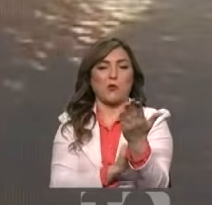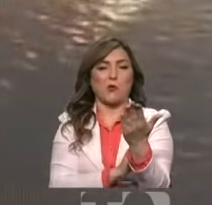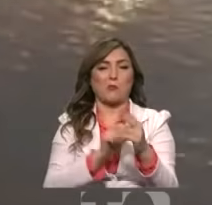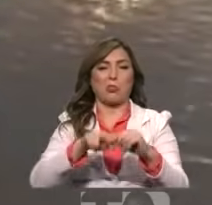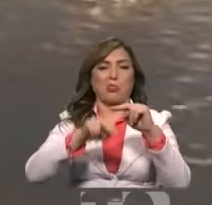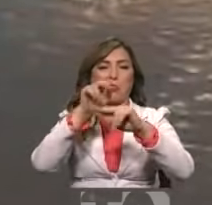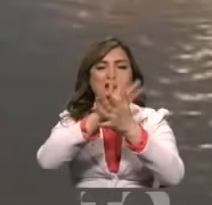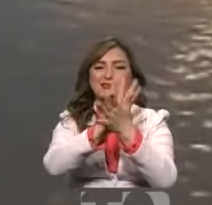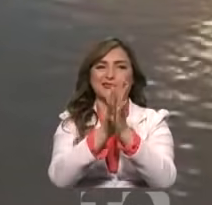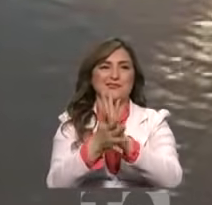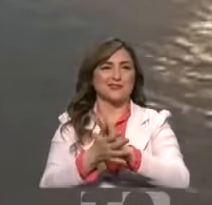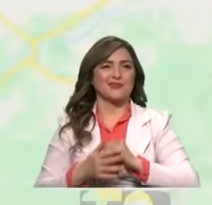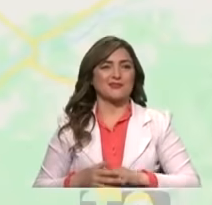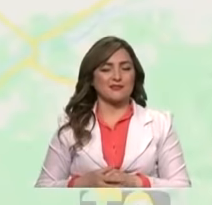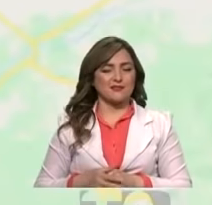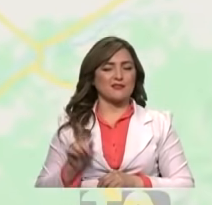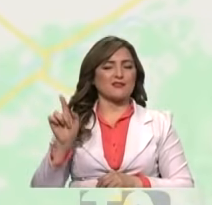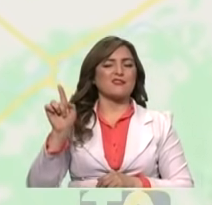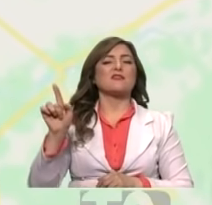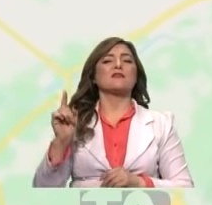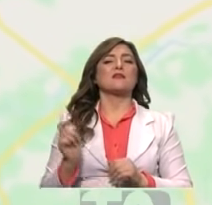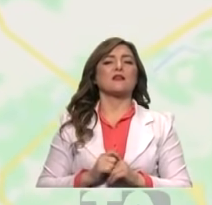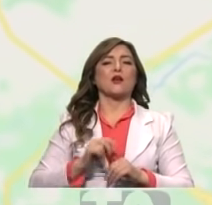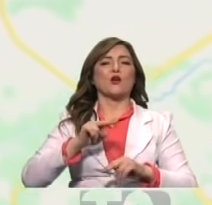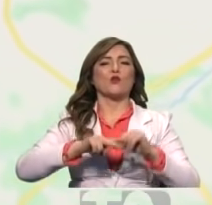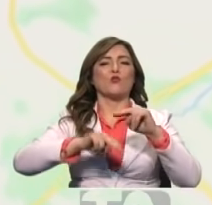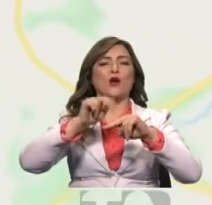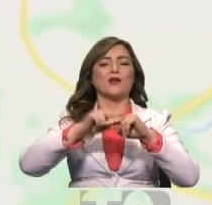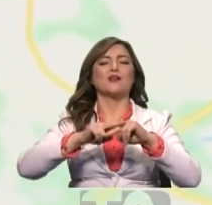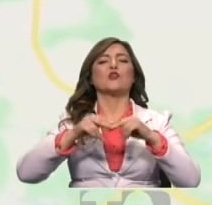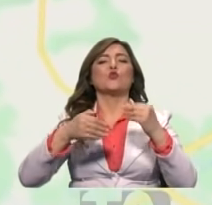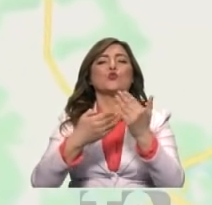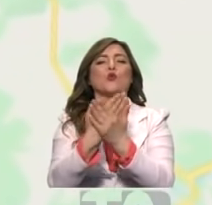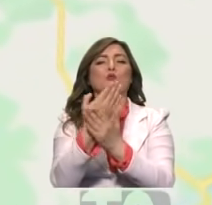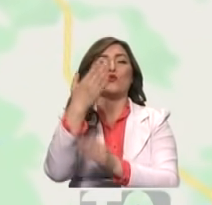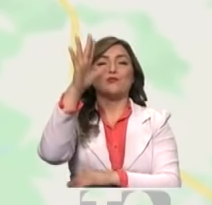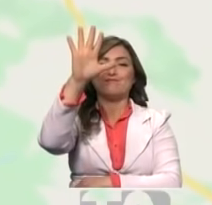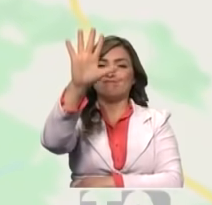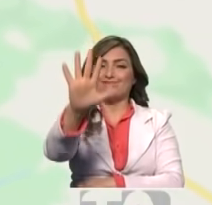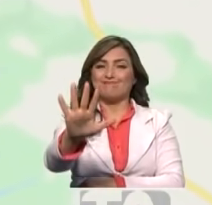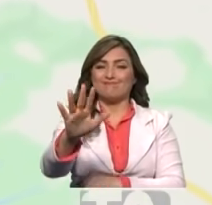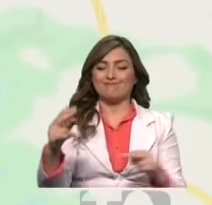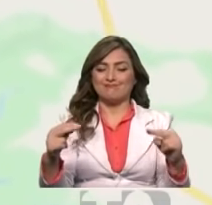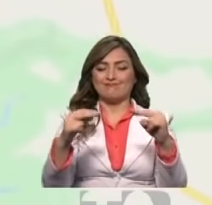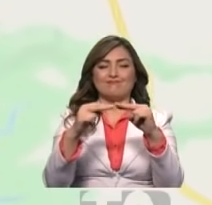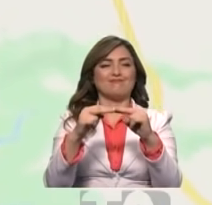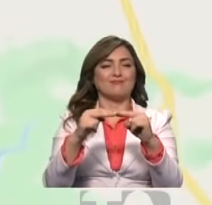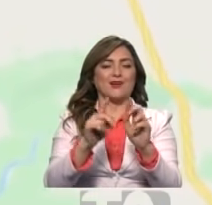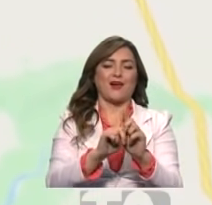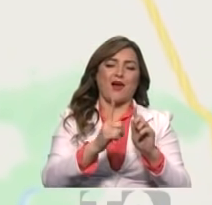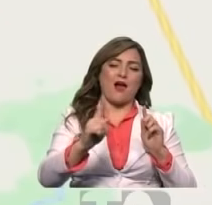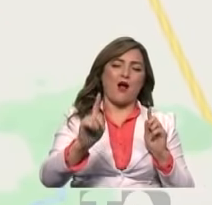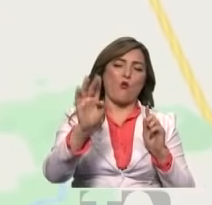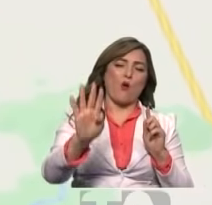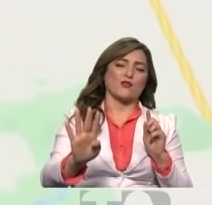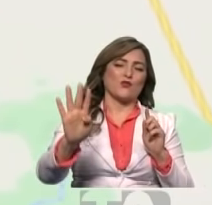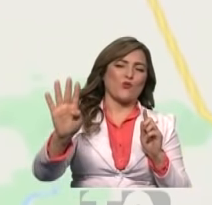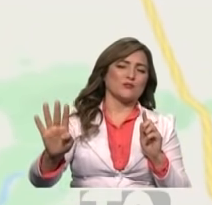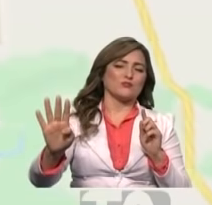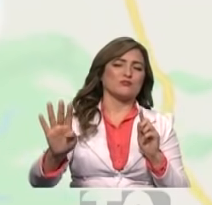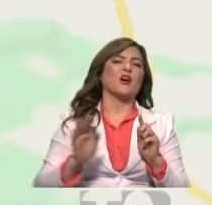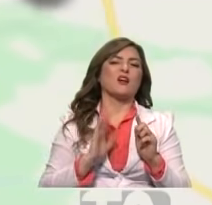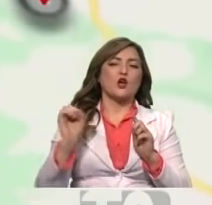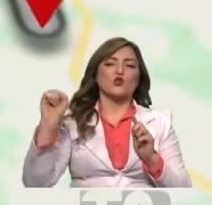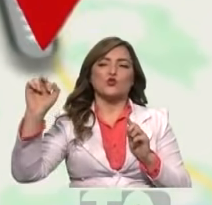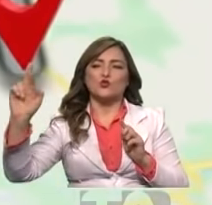logró concretarse. Se trata del llamado Quinto Puente, que sumado a una infraestructura vial de 44 kilómetros, busca conectar